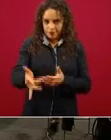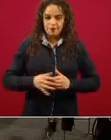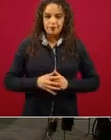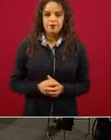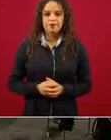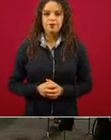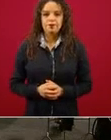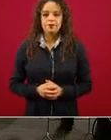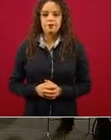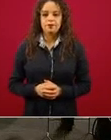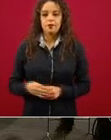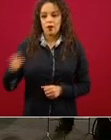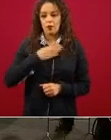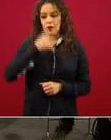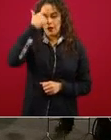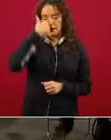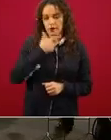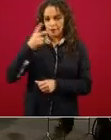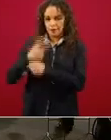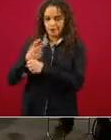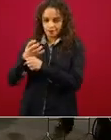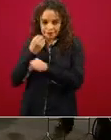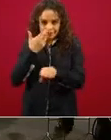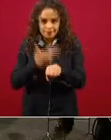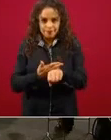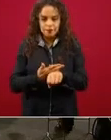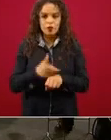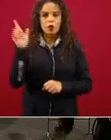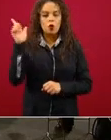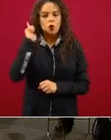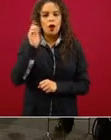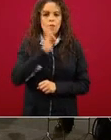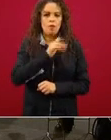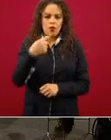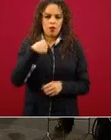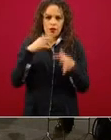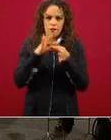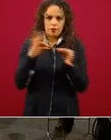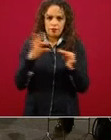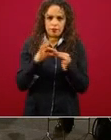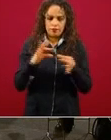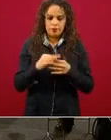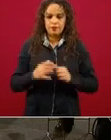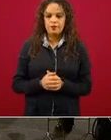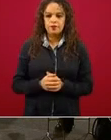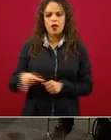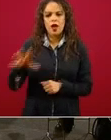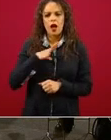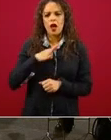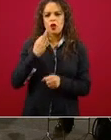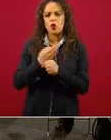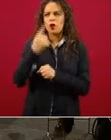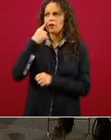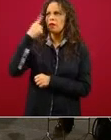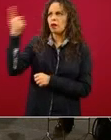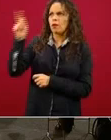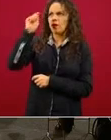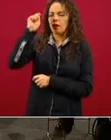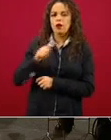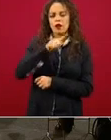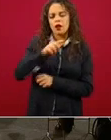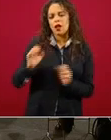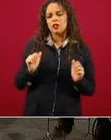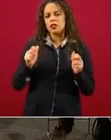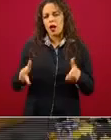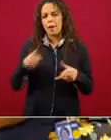Sí, buenas noches. Subsecretario, si pudiera comentarme, ahorita también presentaron una tabla donde Chiapas, por la cuestión de